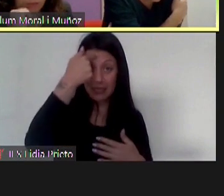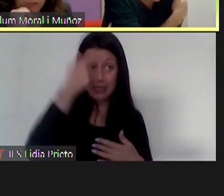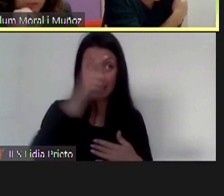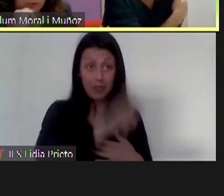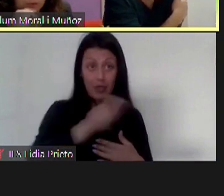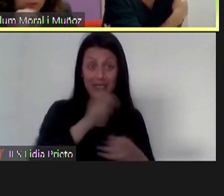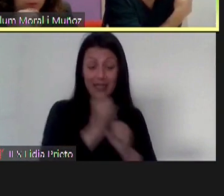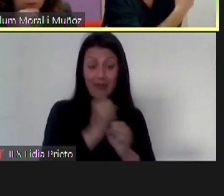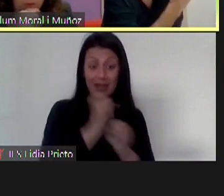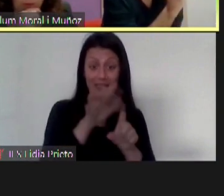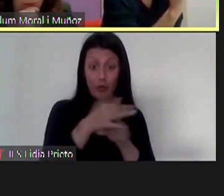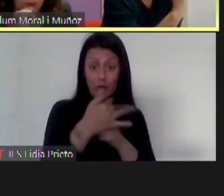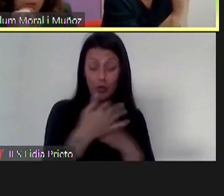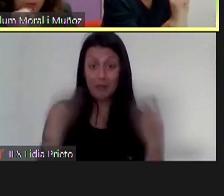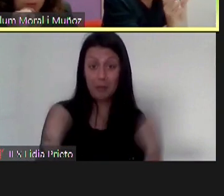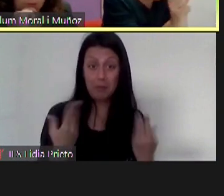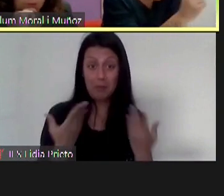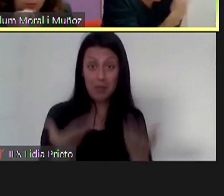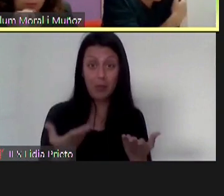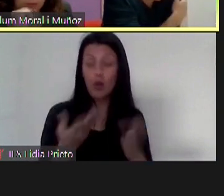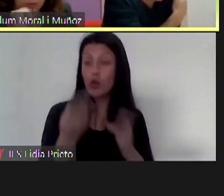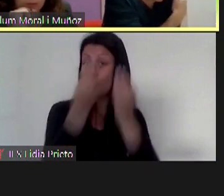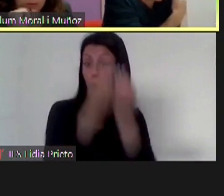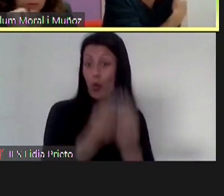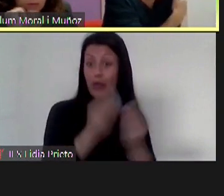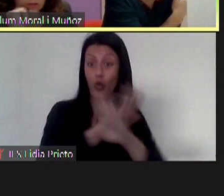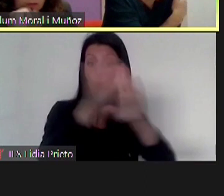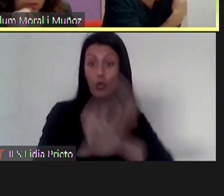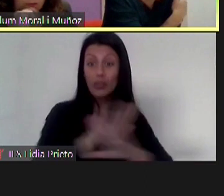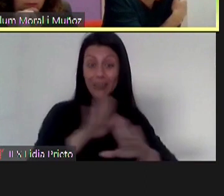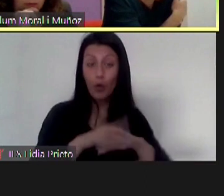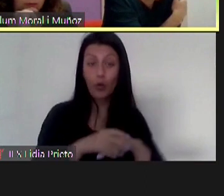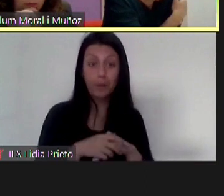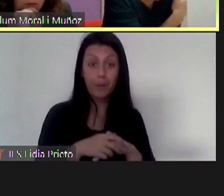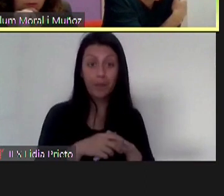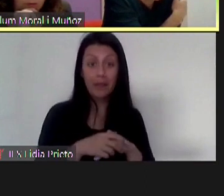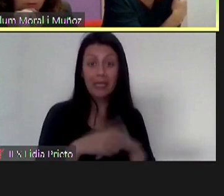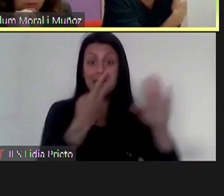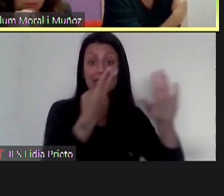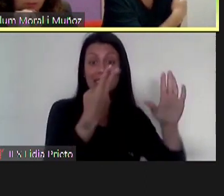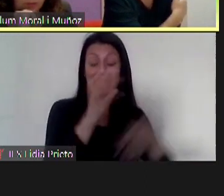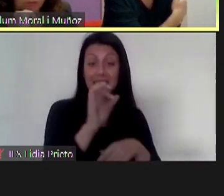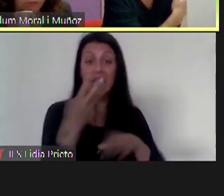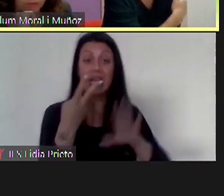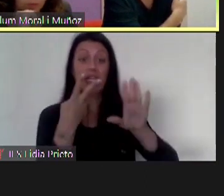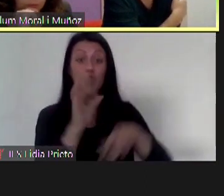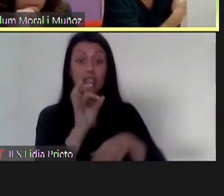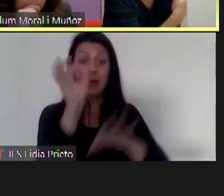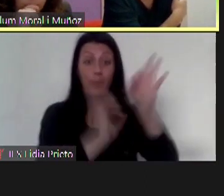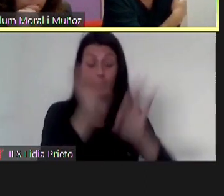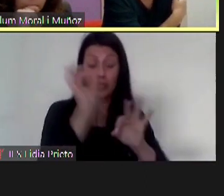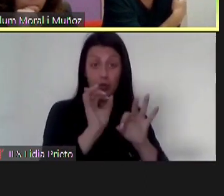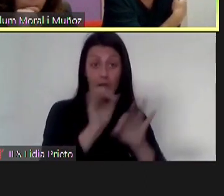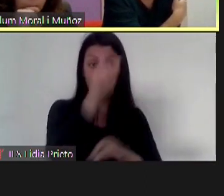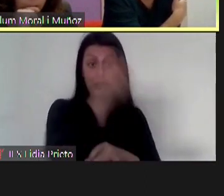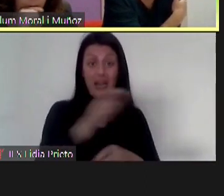situaciones. Y como dato, ya último, entre el 70 y el 80% de las personas afectadas por la